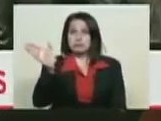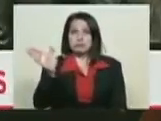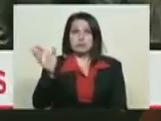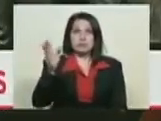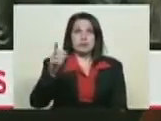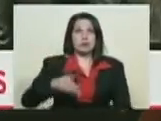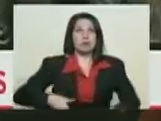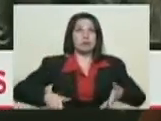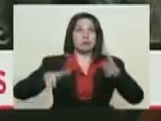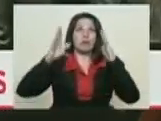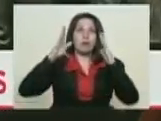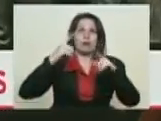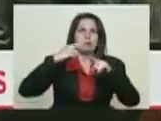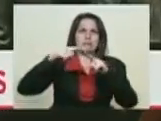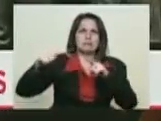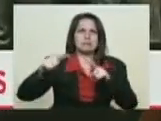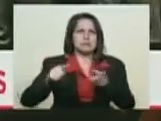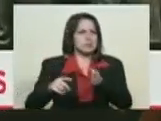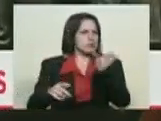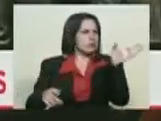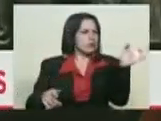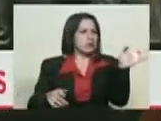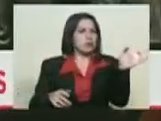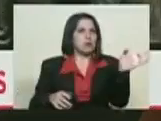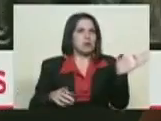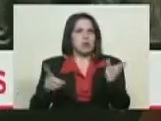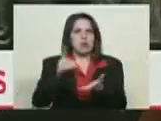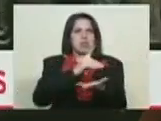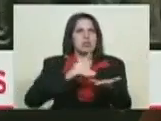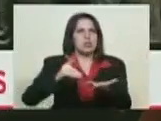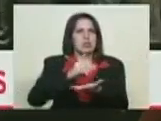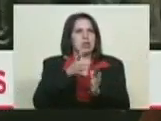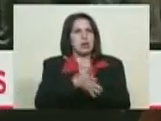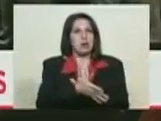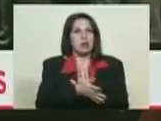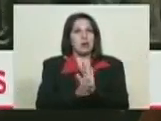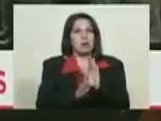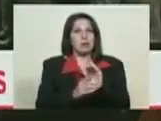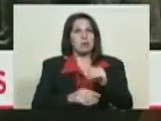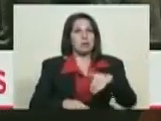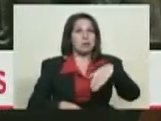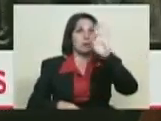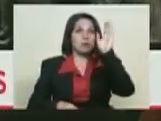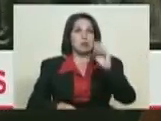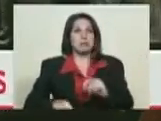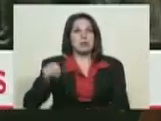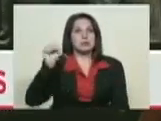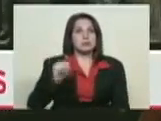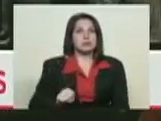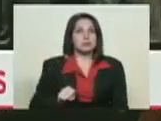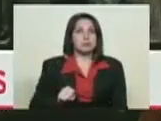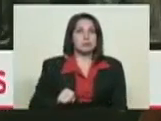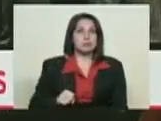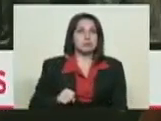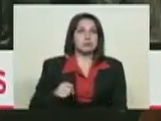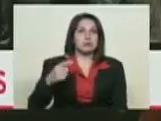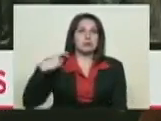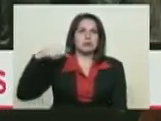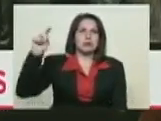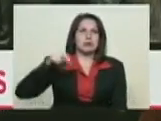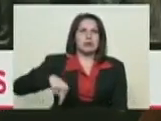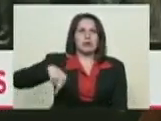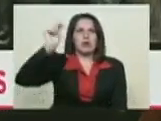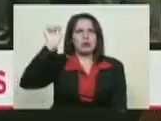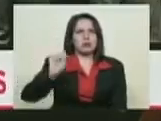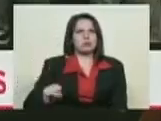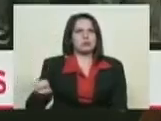Torres Averoes. Si usted se va por aquí, llega a la plaza Diego Ibarra. Si usted coge para allá, va para el sur. Si usted coge para allá, va para el norte, San